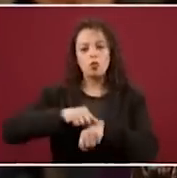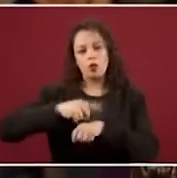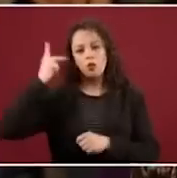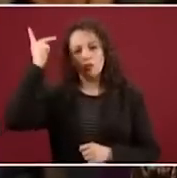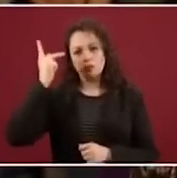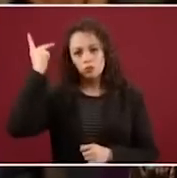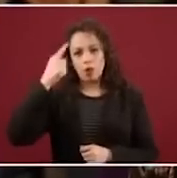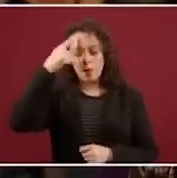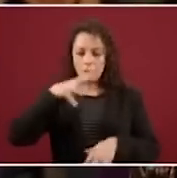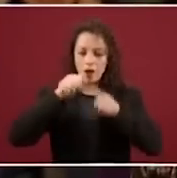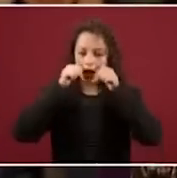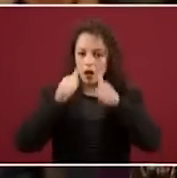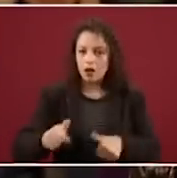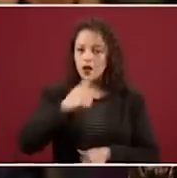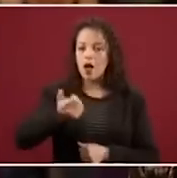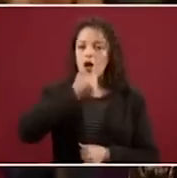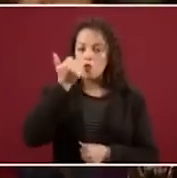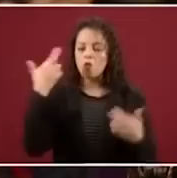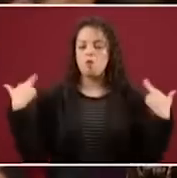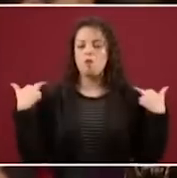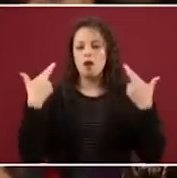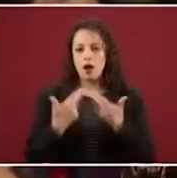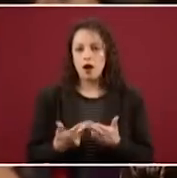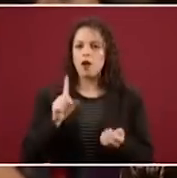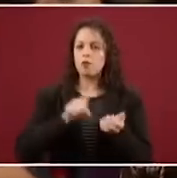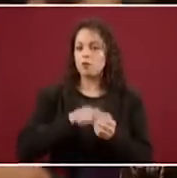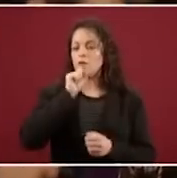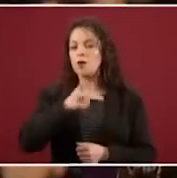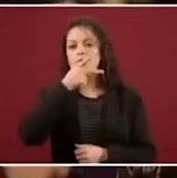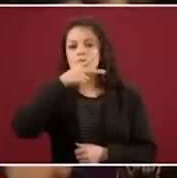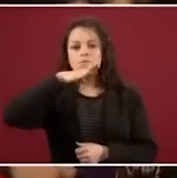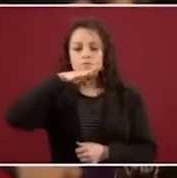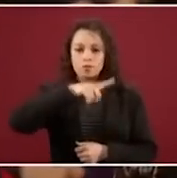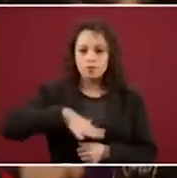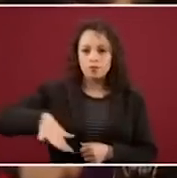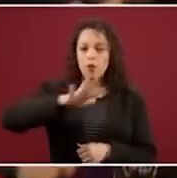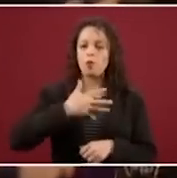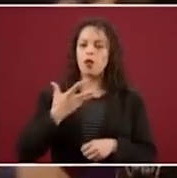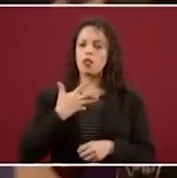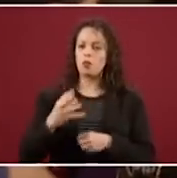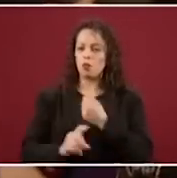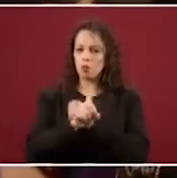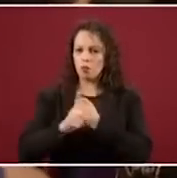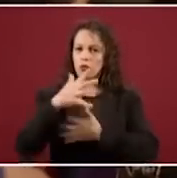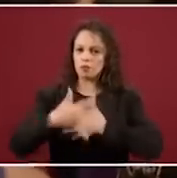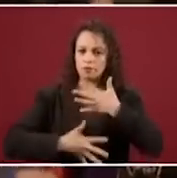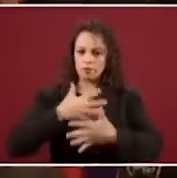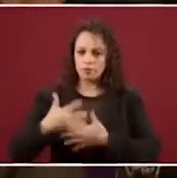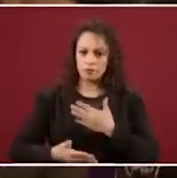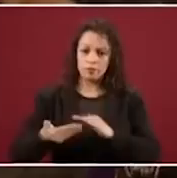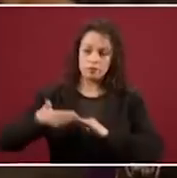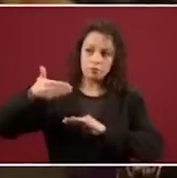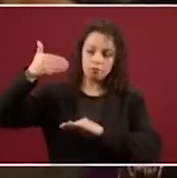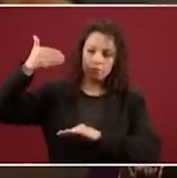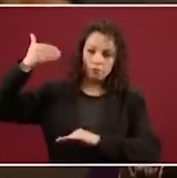los alumnos, maestras y padres de familia, debido a toda la violencia que se ha venido arrastrando de sexenios